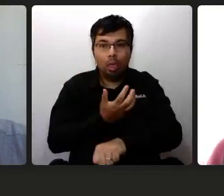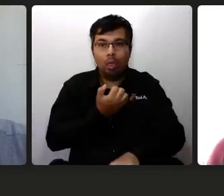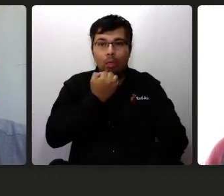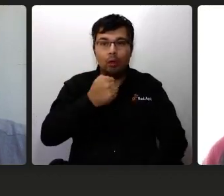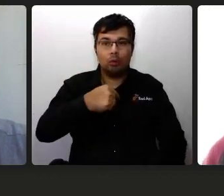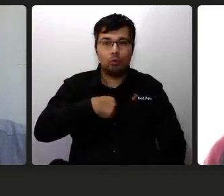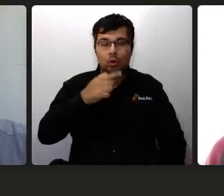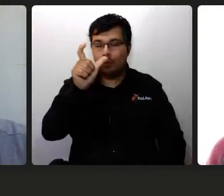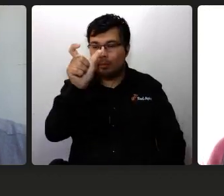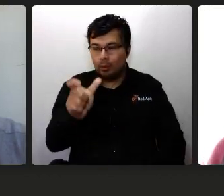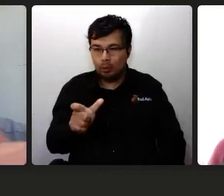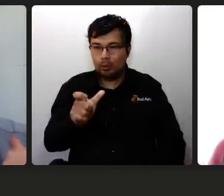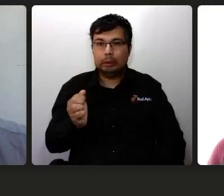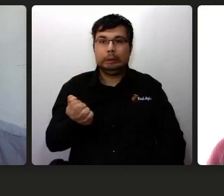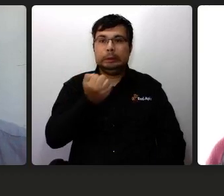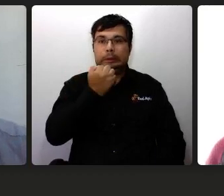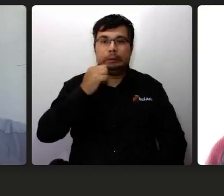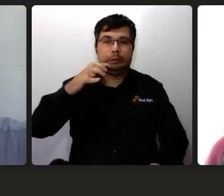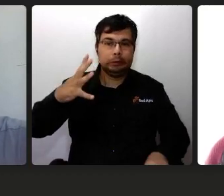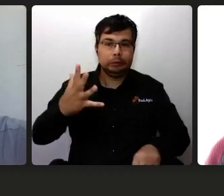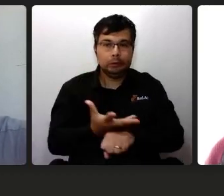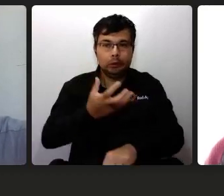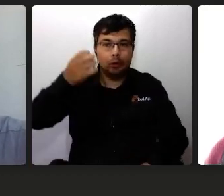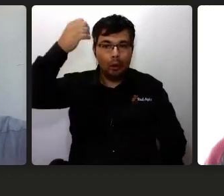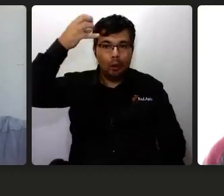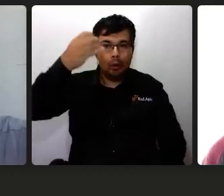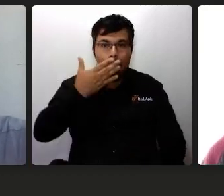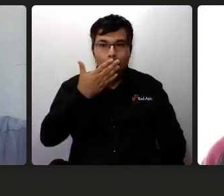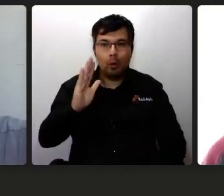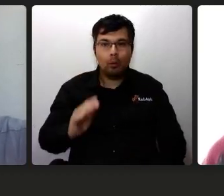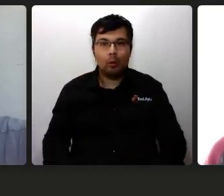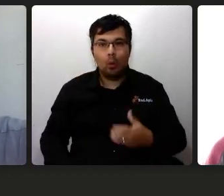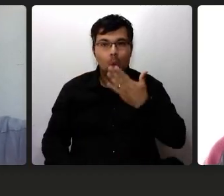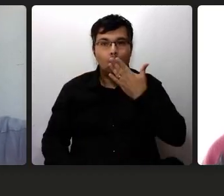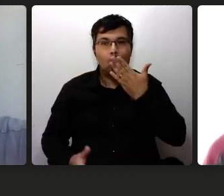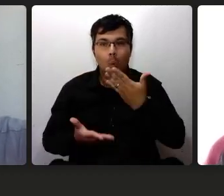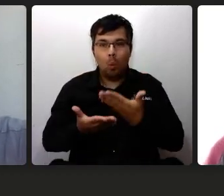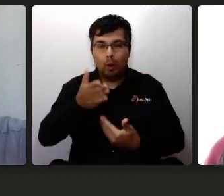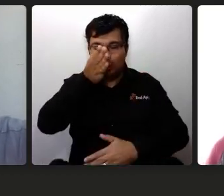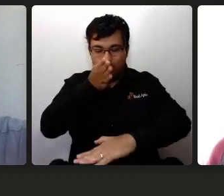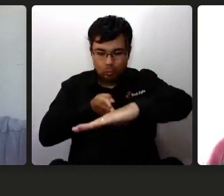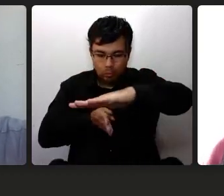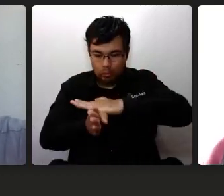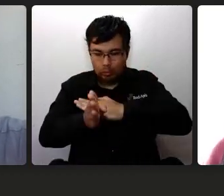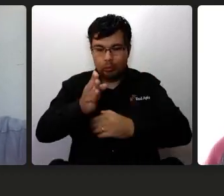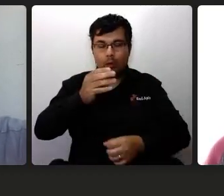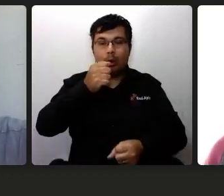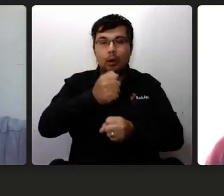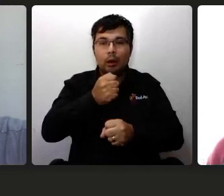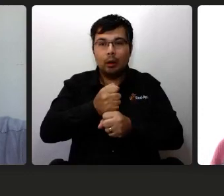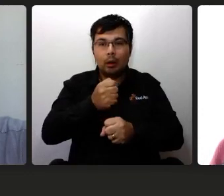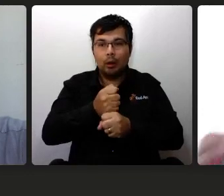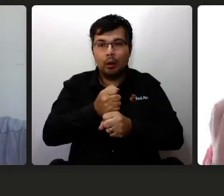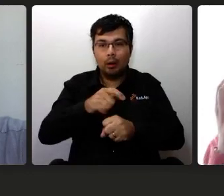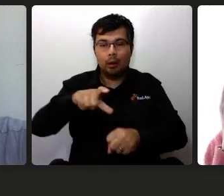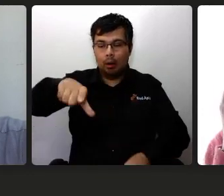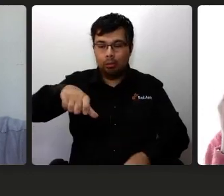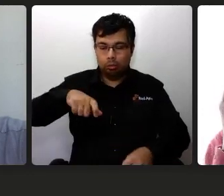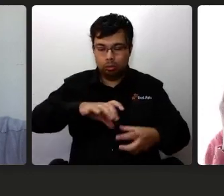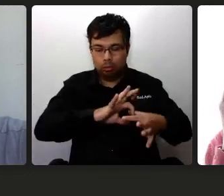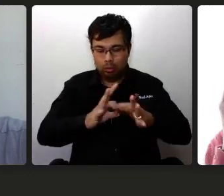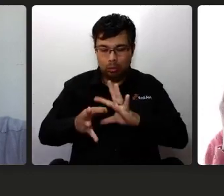saqué los mejores aprendizajes. Y cuando entré a trabajar a Mastercard, cuando estaba en la postulación, la persona de